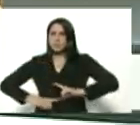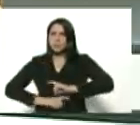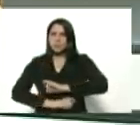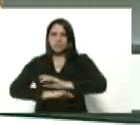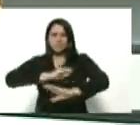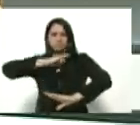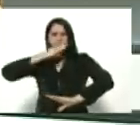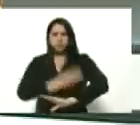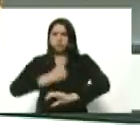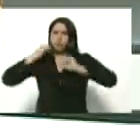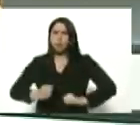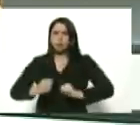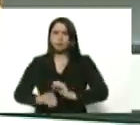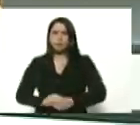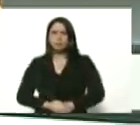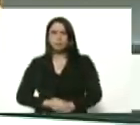acero,